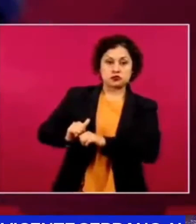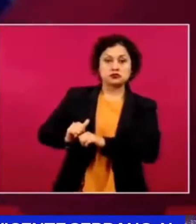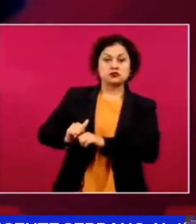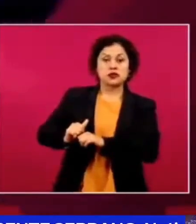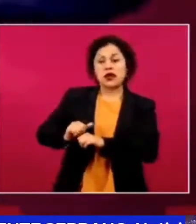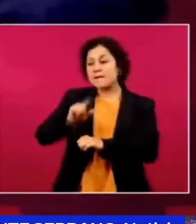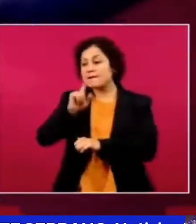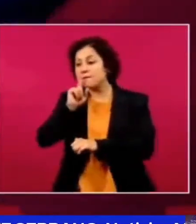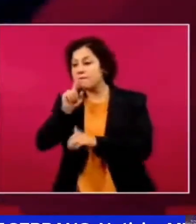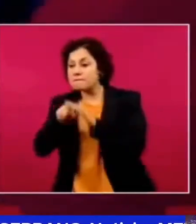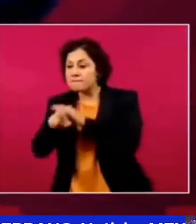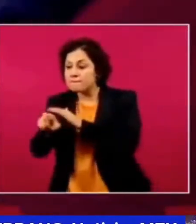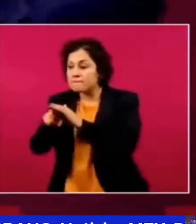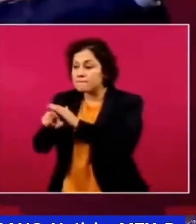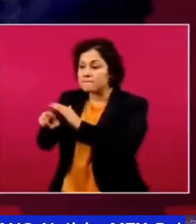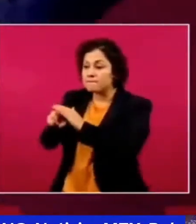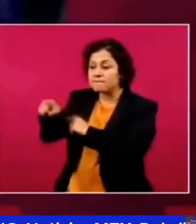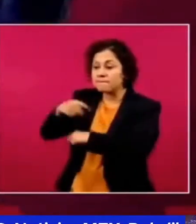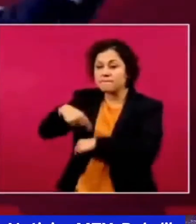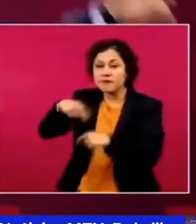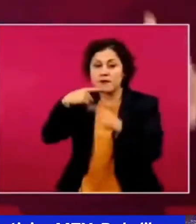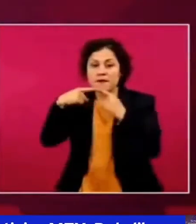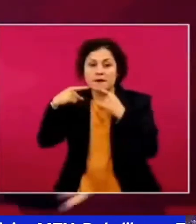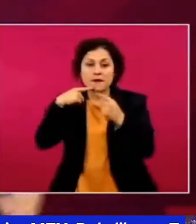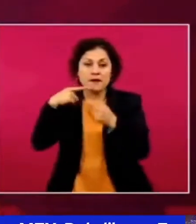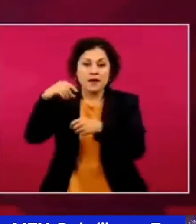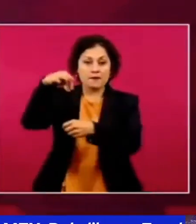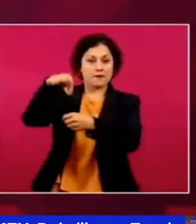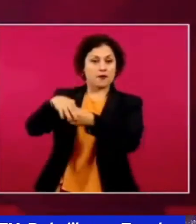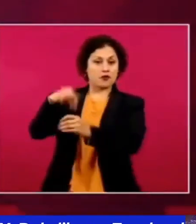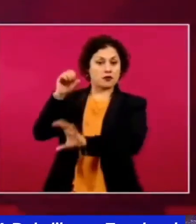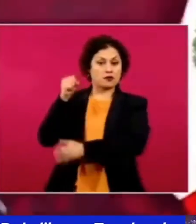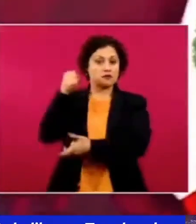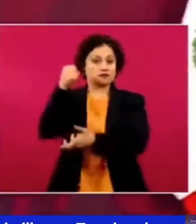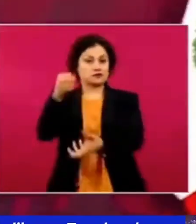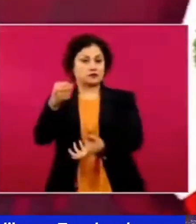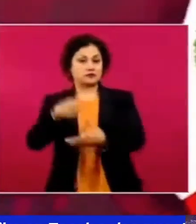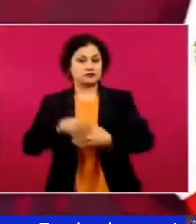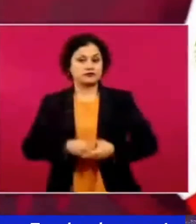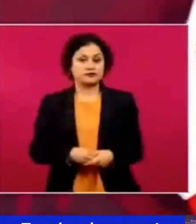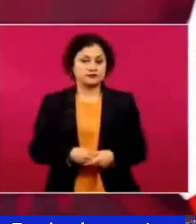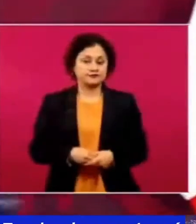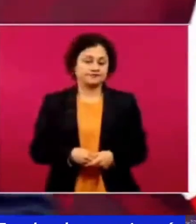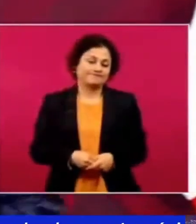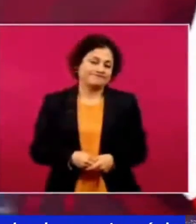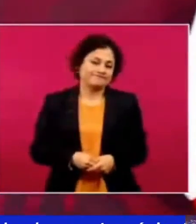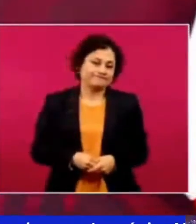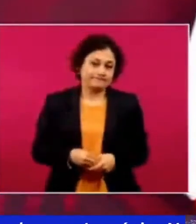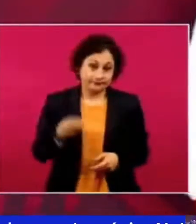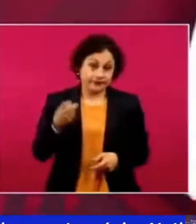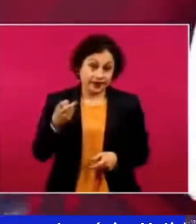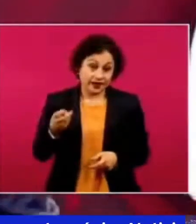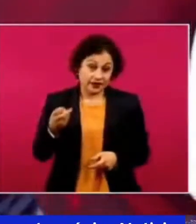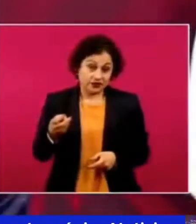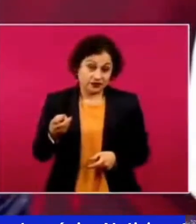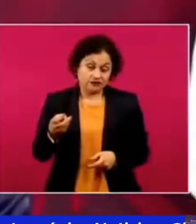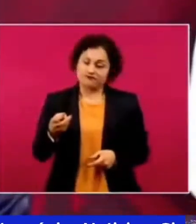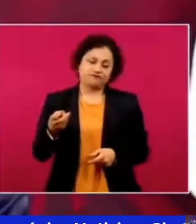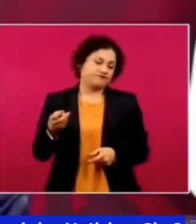para que ellos manejaran el presupuesto. Eso ya no, hay que